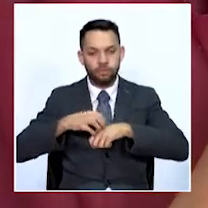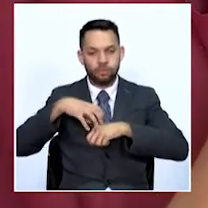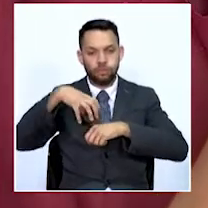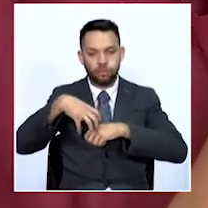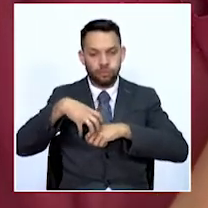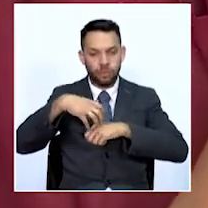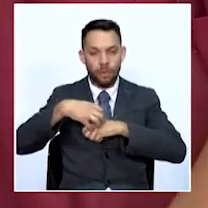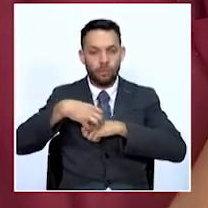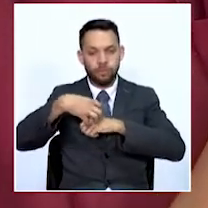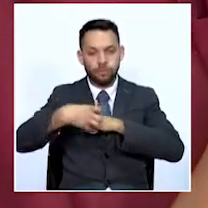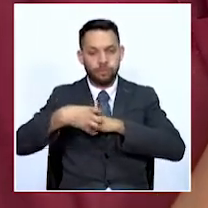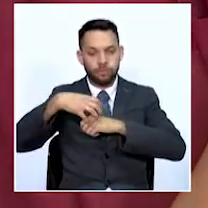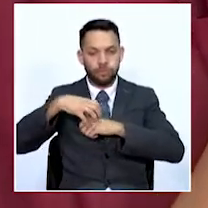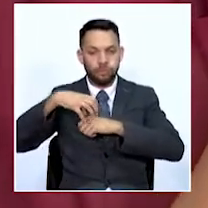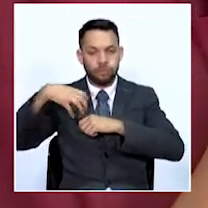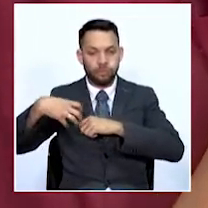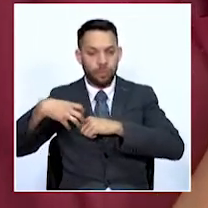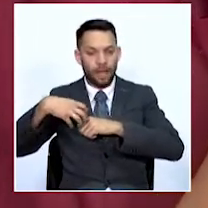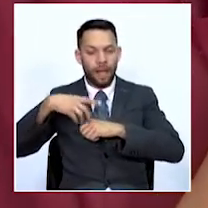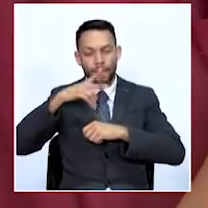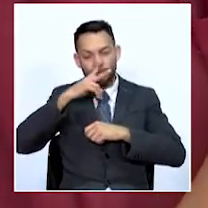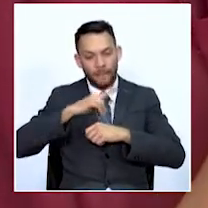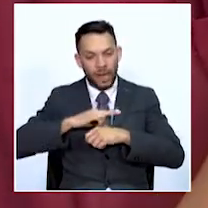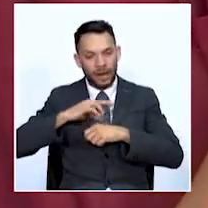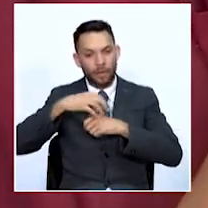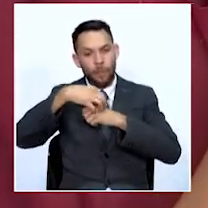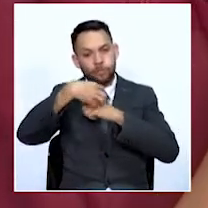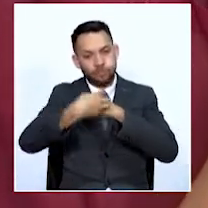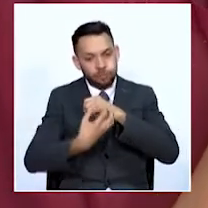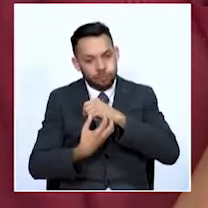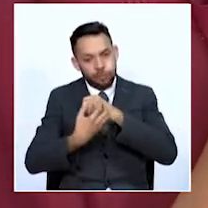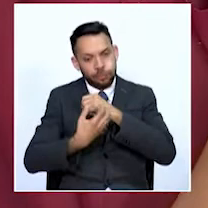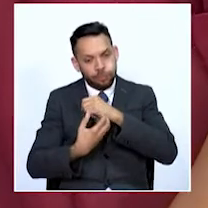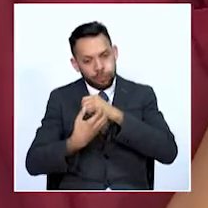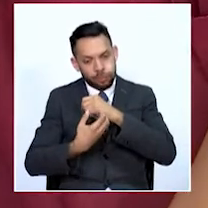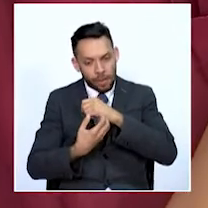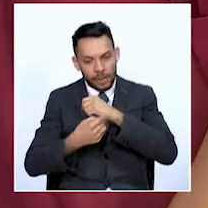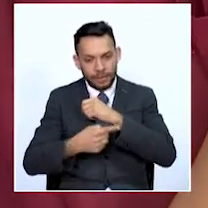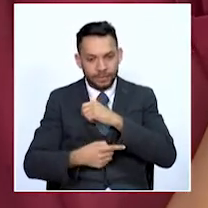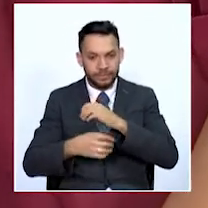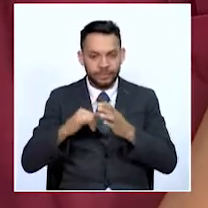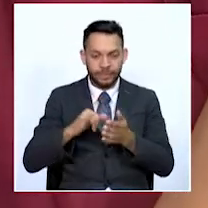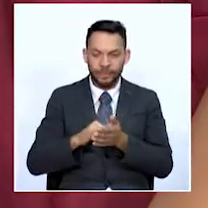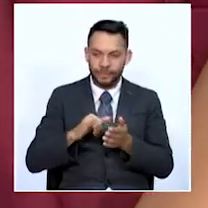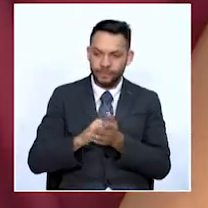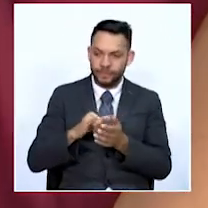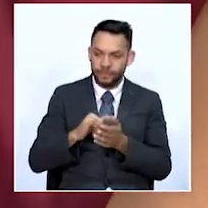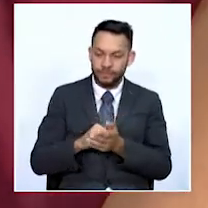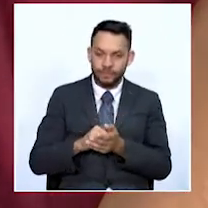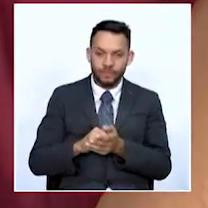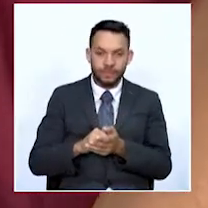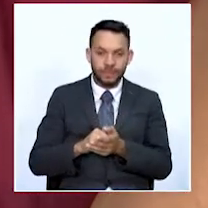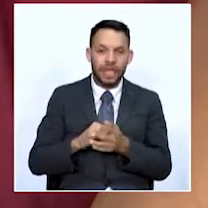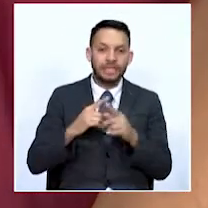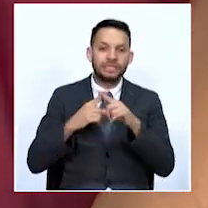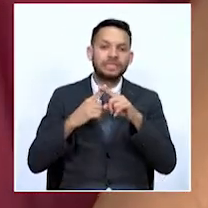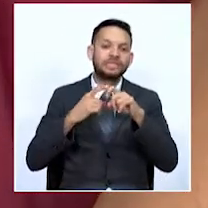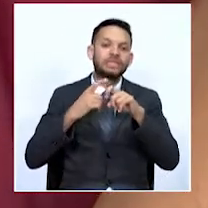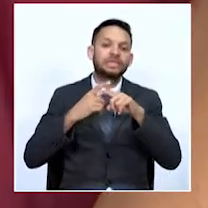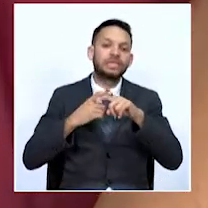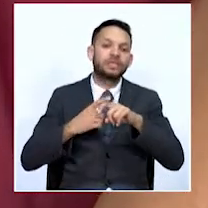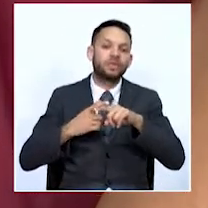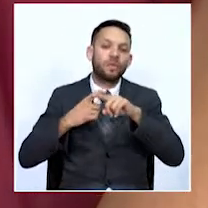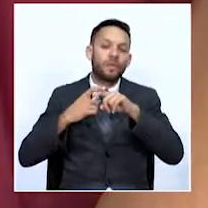aquí, que a veces aparece un gordito acá y un gordito acá, que realmente se llama un síndrome de Hoffa, es una